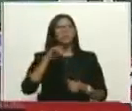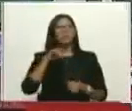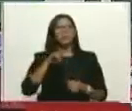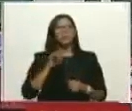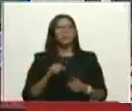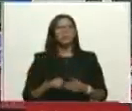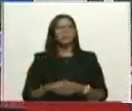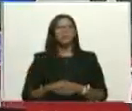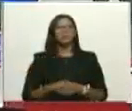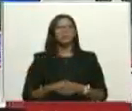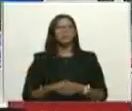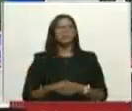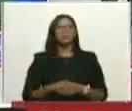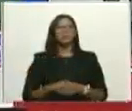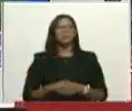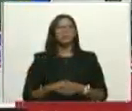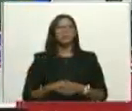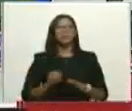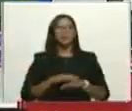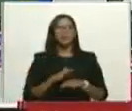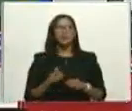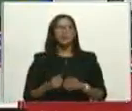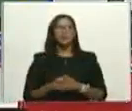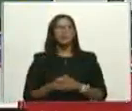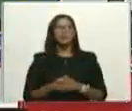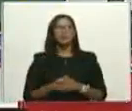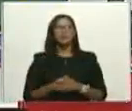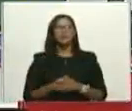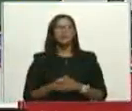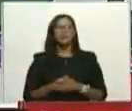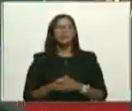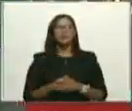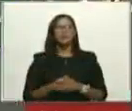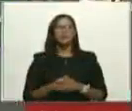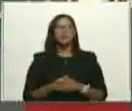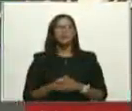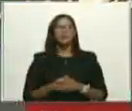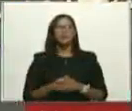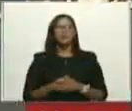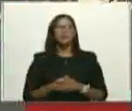sí, lunes. Correcto. Los lunes. Porque, los lunes, imagínate. ¿Y cuándo cambiaron para miércoles?